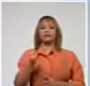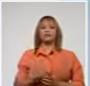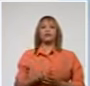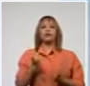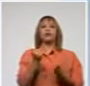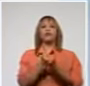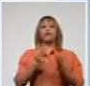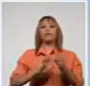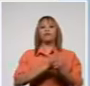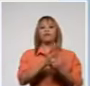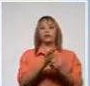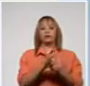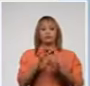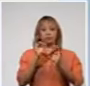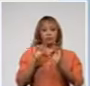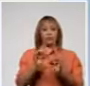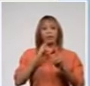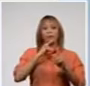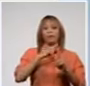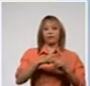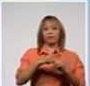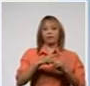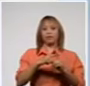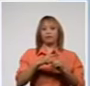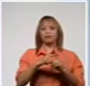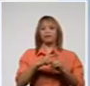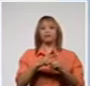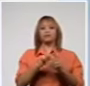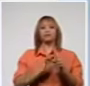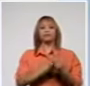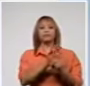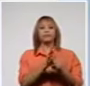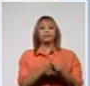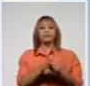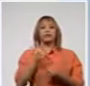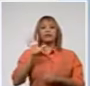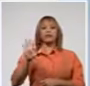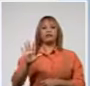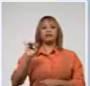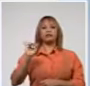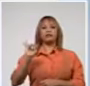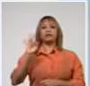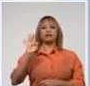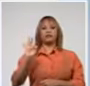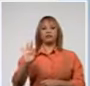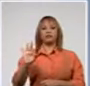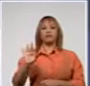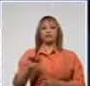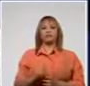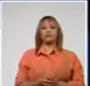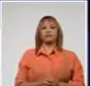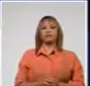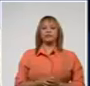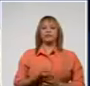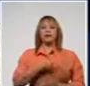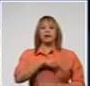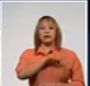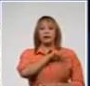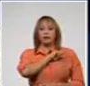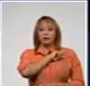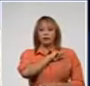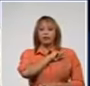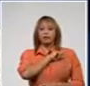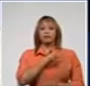confirmados, activos, diagnosticados con COVID, 568. Ayer